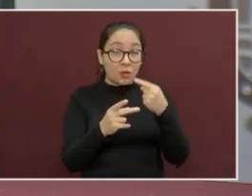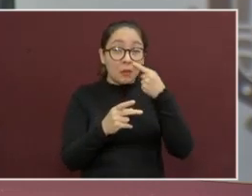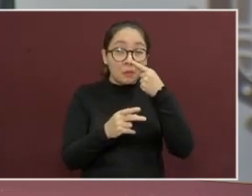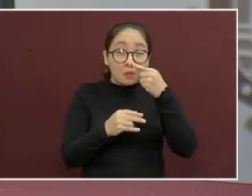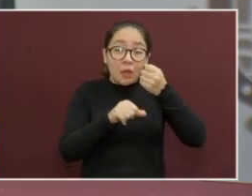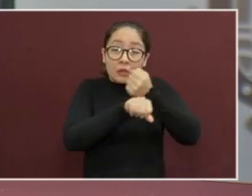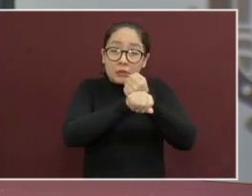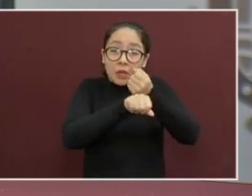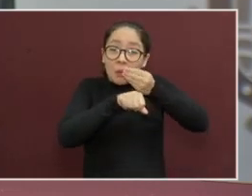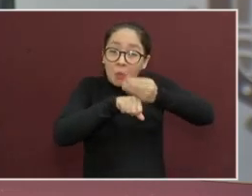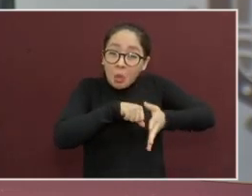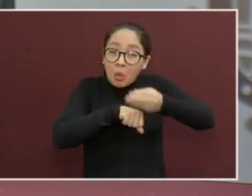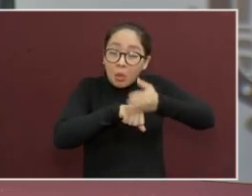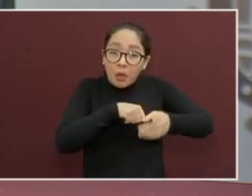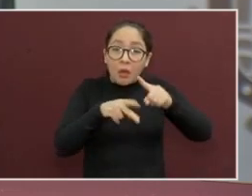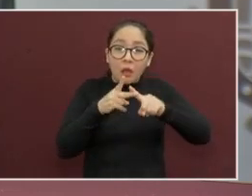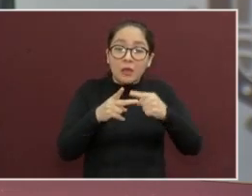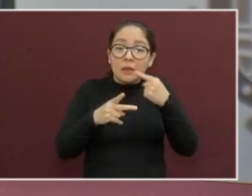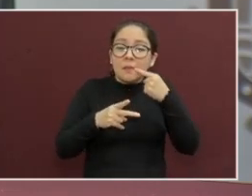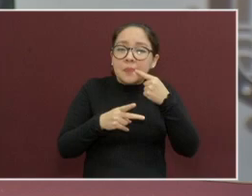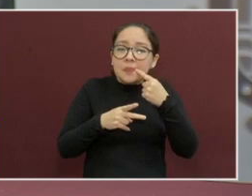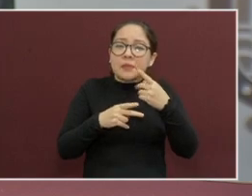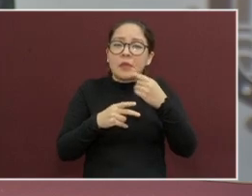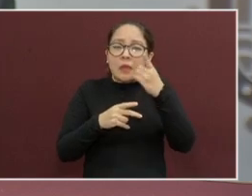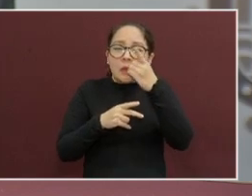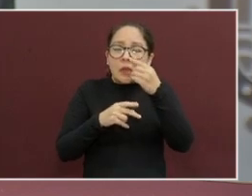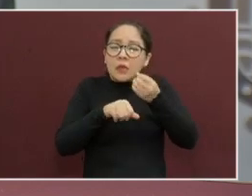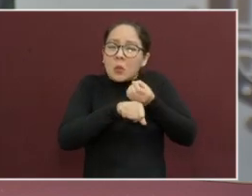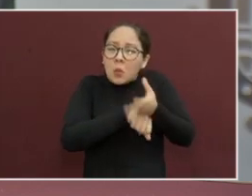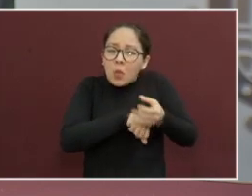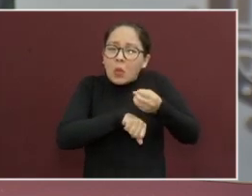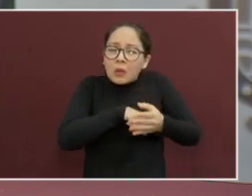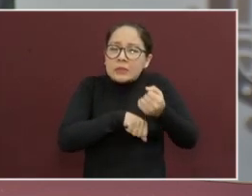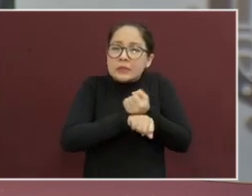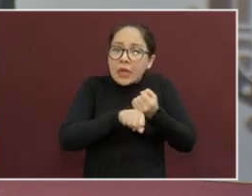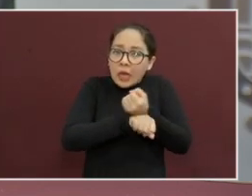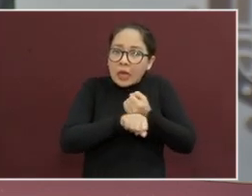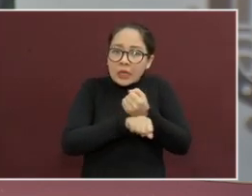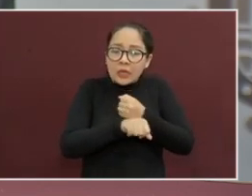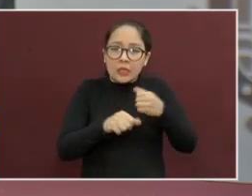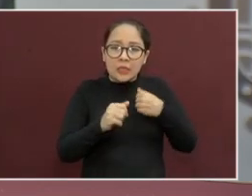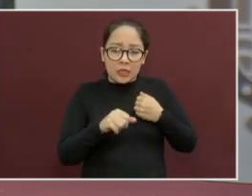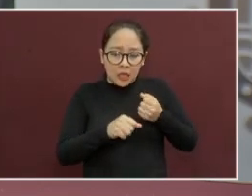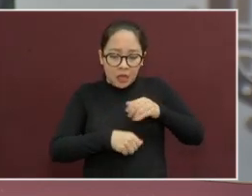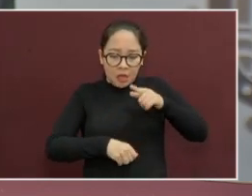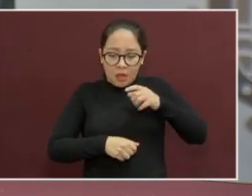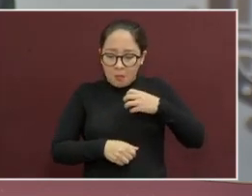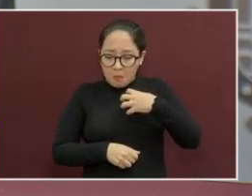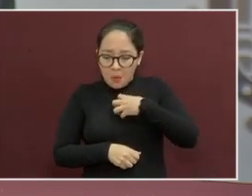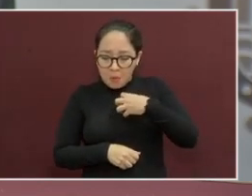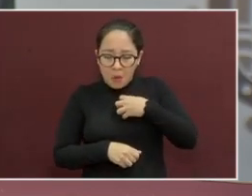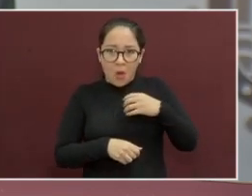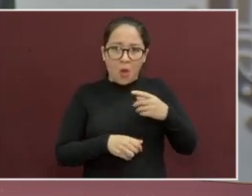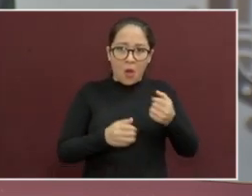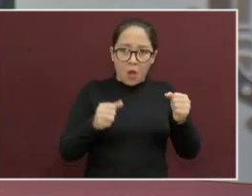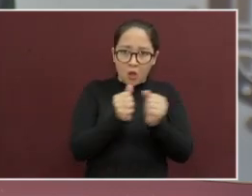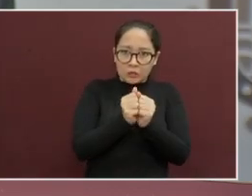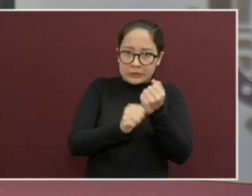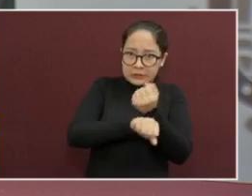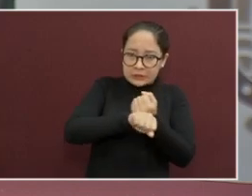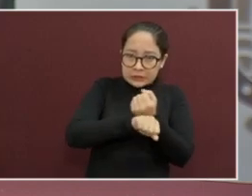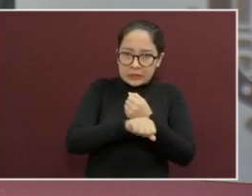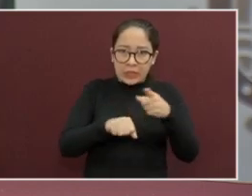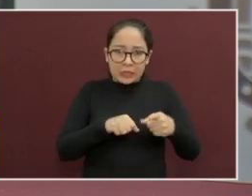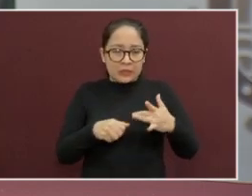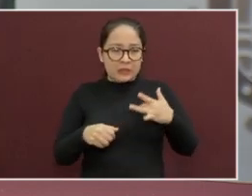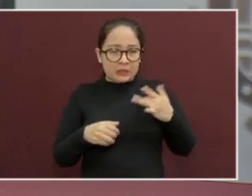sangre en vómitos o sangre en las heces sensación de cansancio inquietud o irritabilidad y en